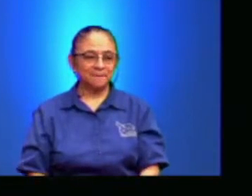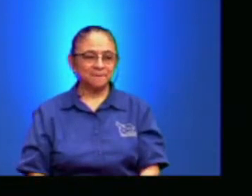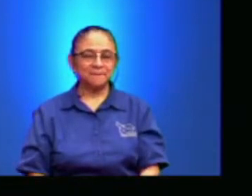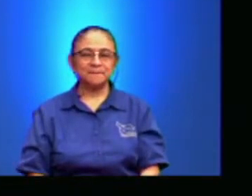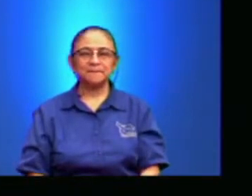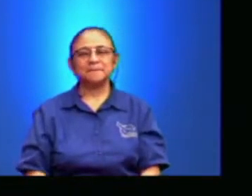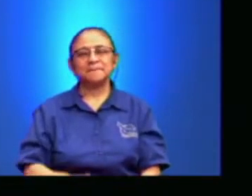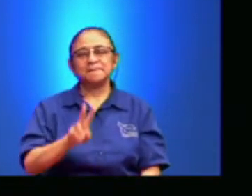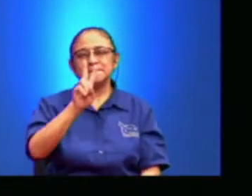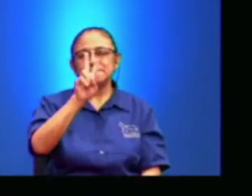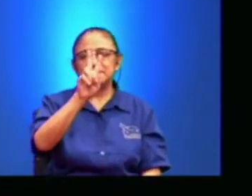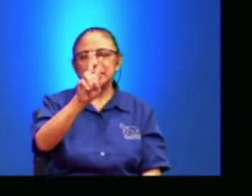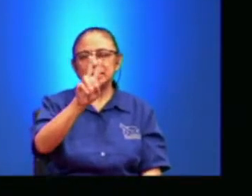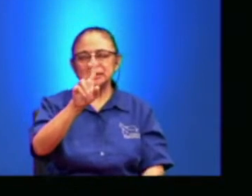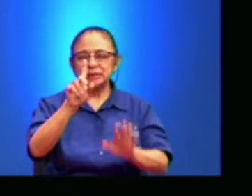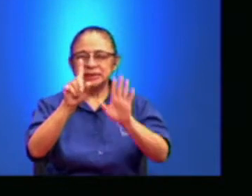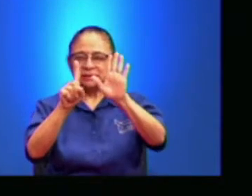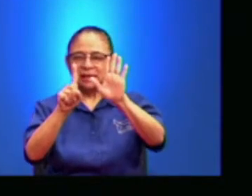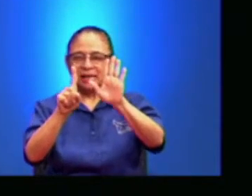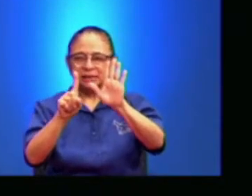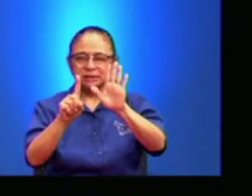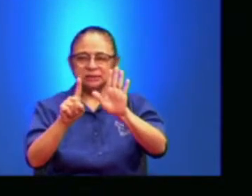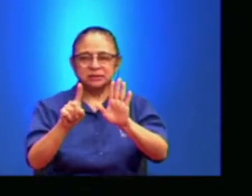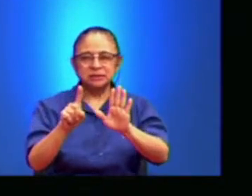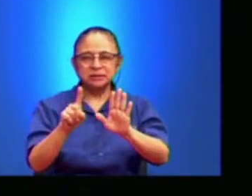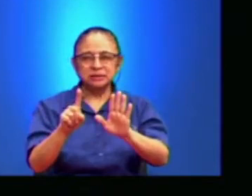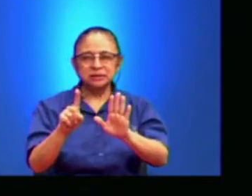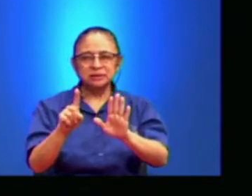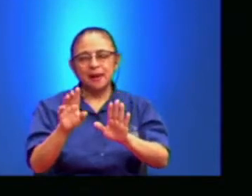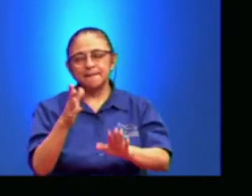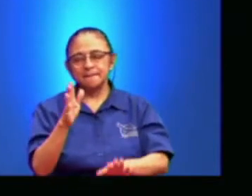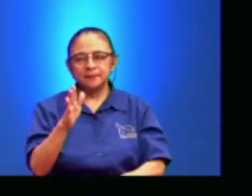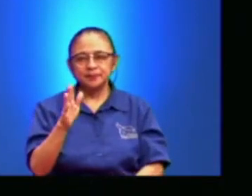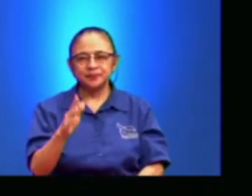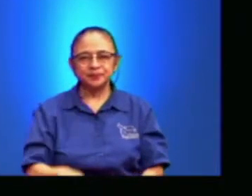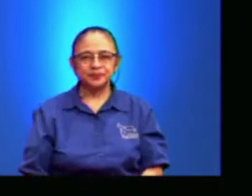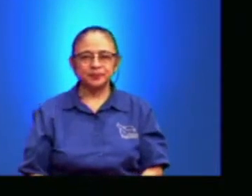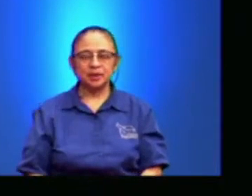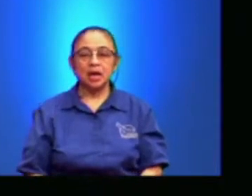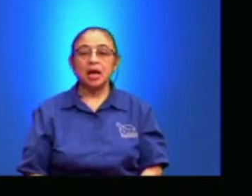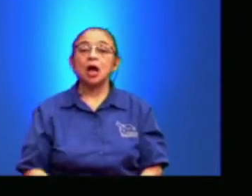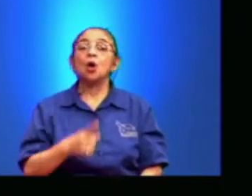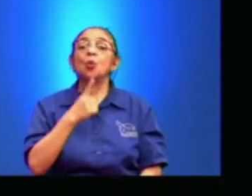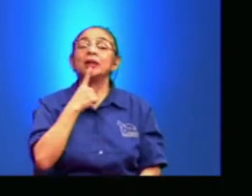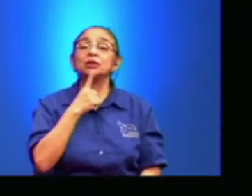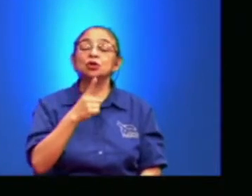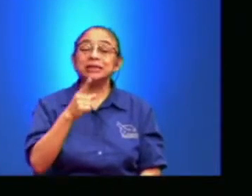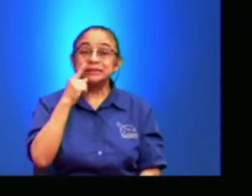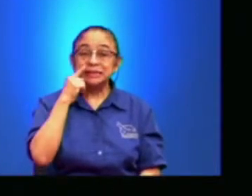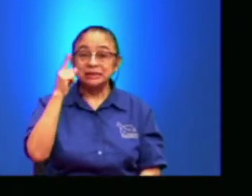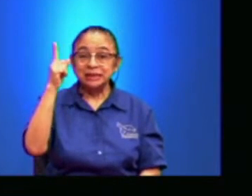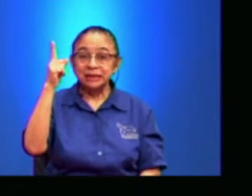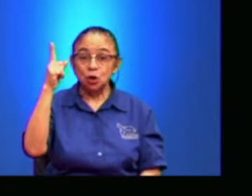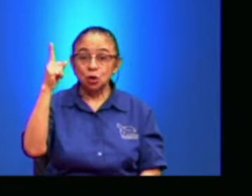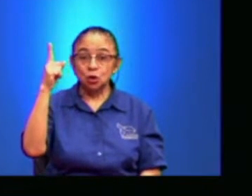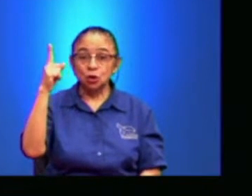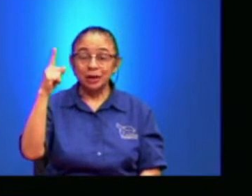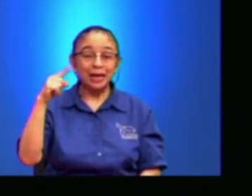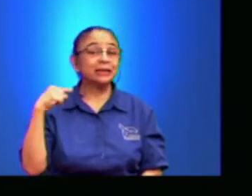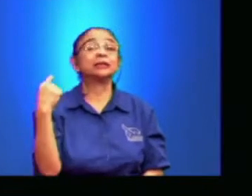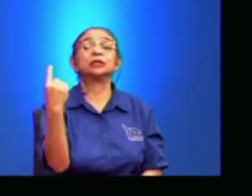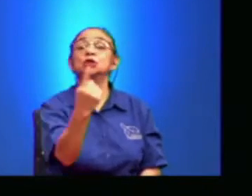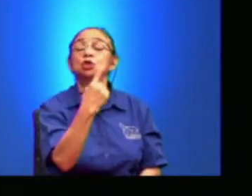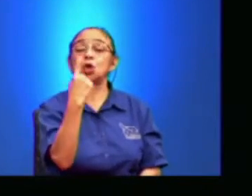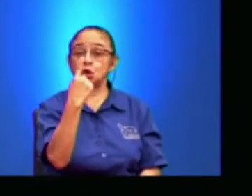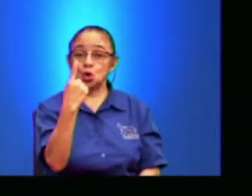26 los primeros versículos pero es cuando dice el señor que todo